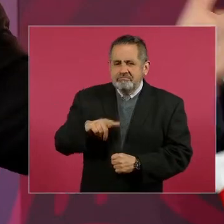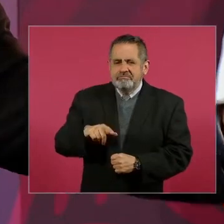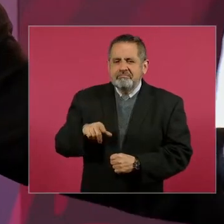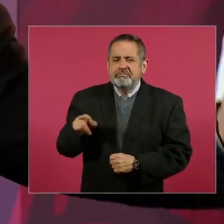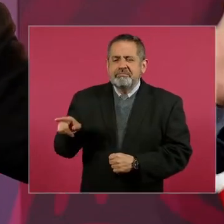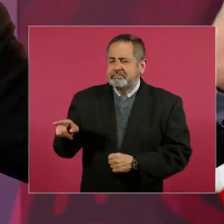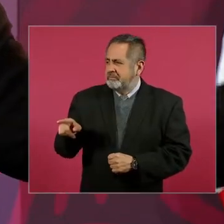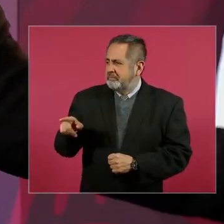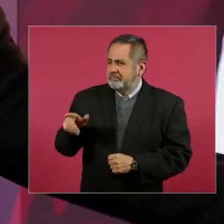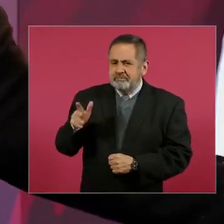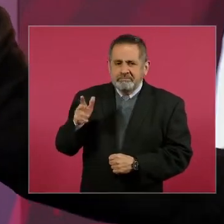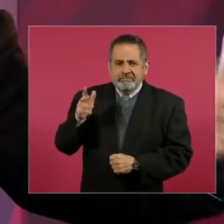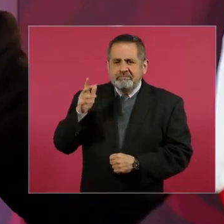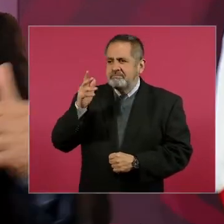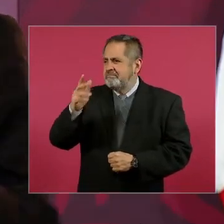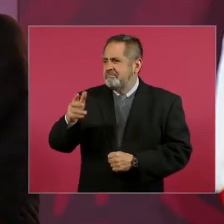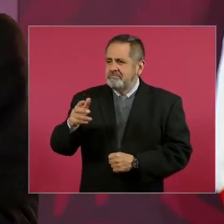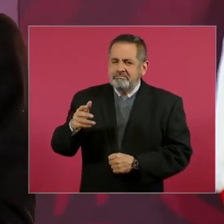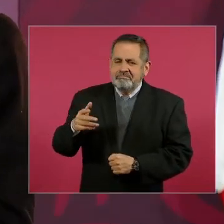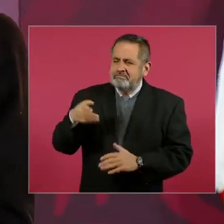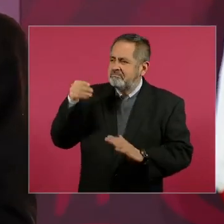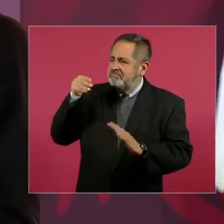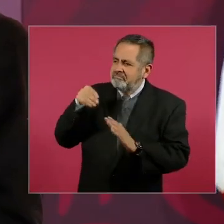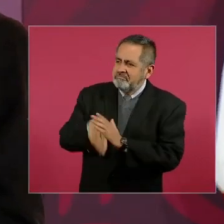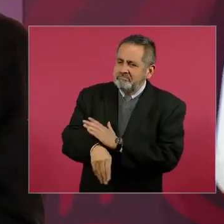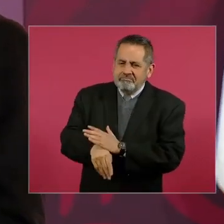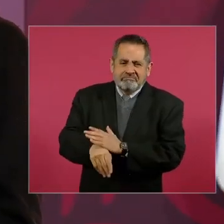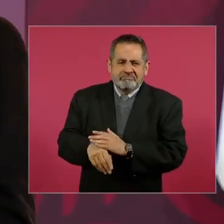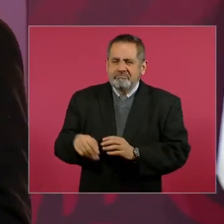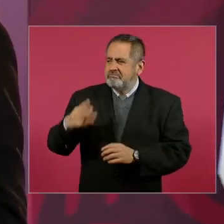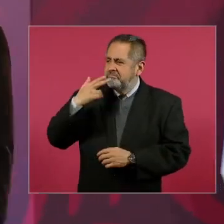que va a rentar aviones,